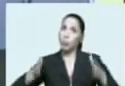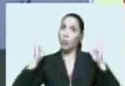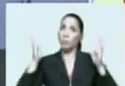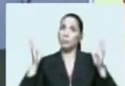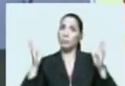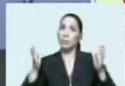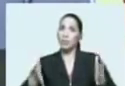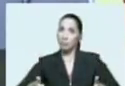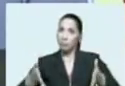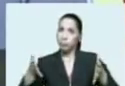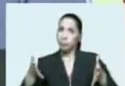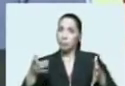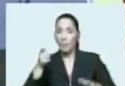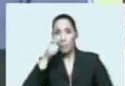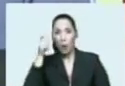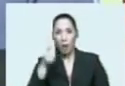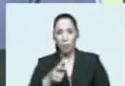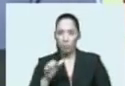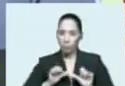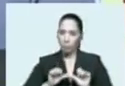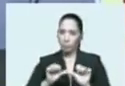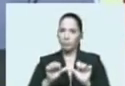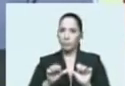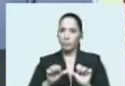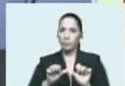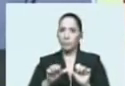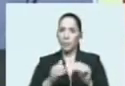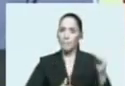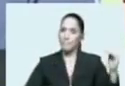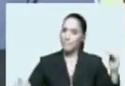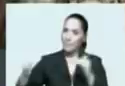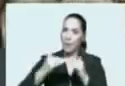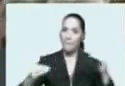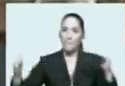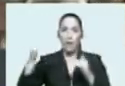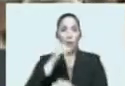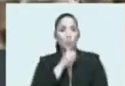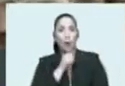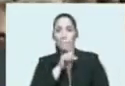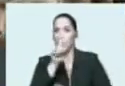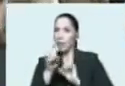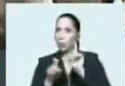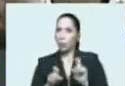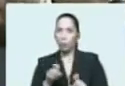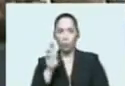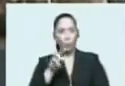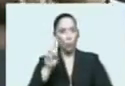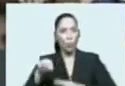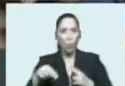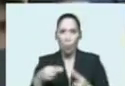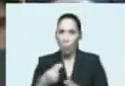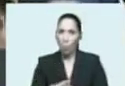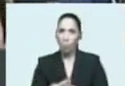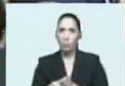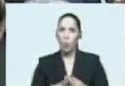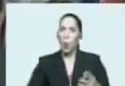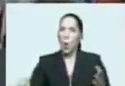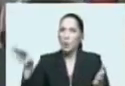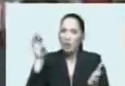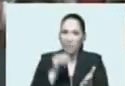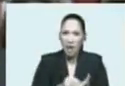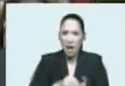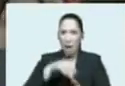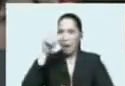que este pueblo continuará venciendo no tengan dudas de que nunca jamás volverán las llenas a